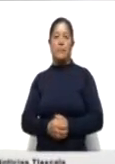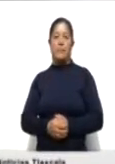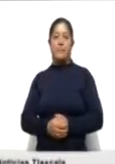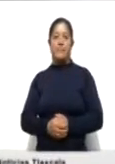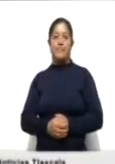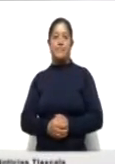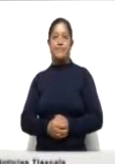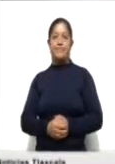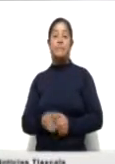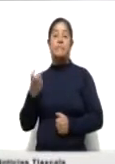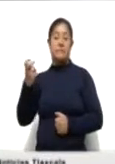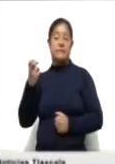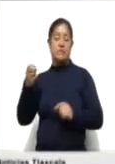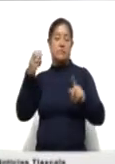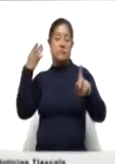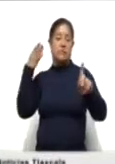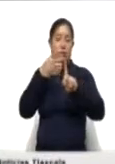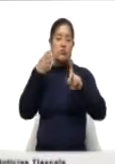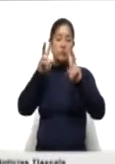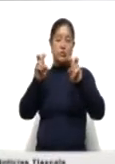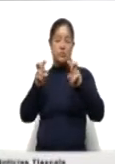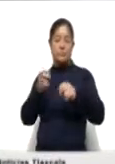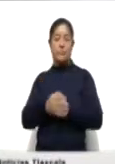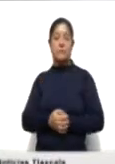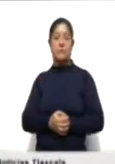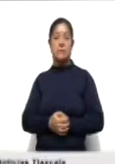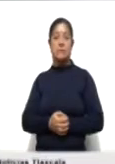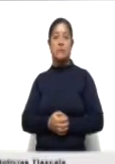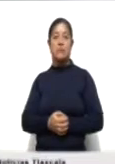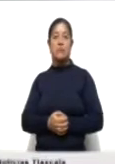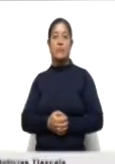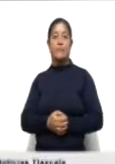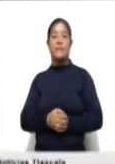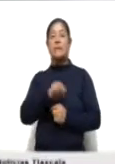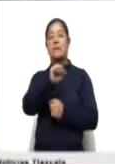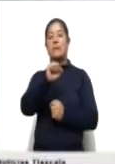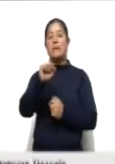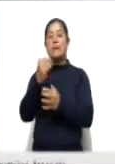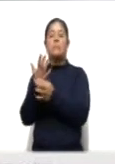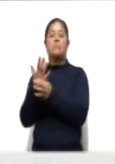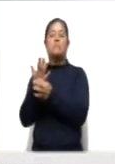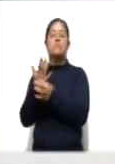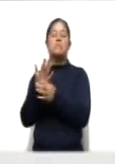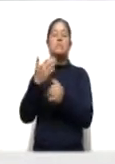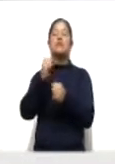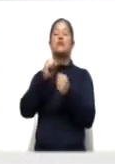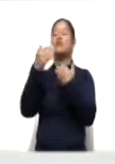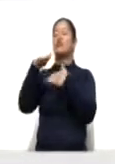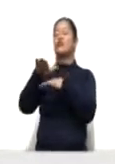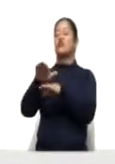Y en más de estos temas, vamos con el reporte más actual sobre los casos de COVID-19 en la entidad.